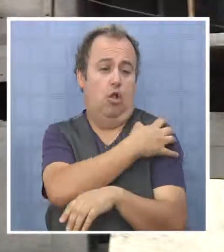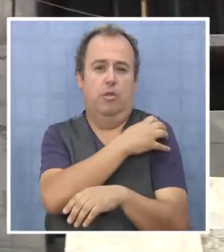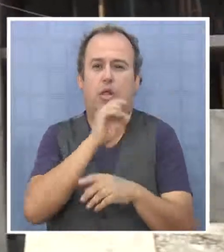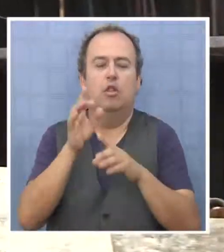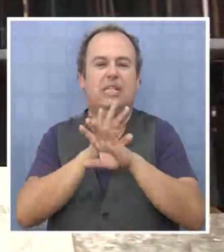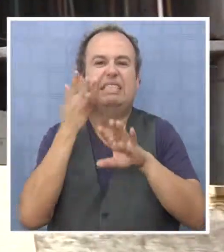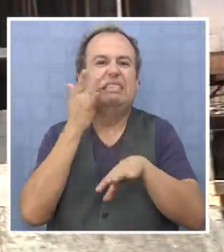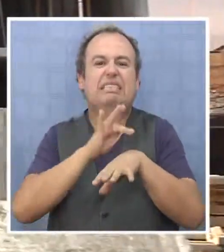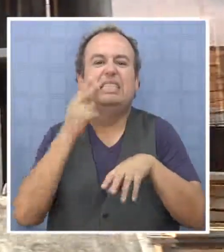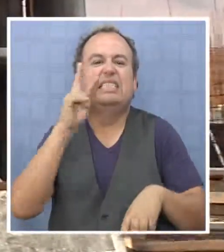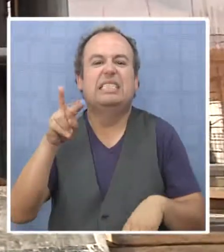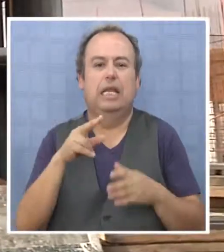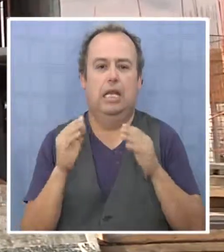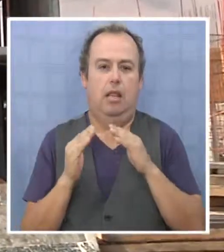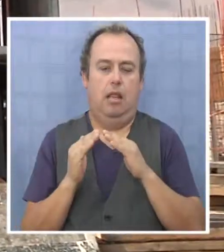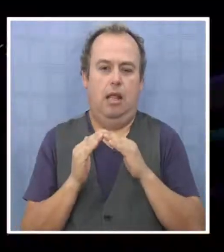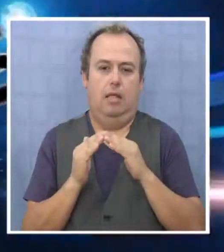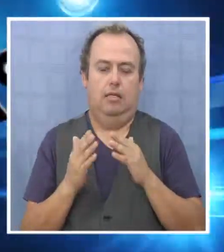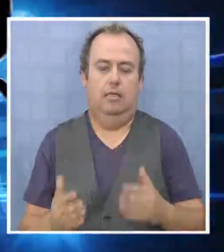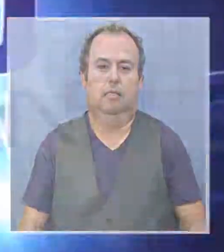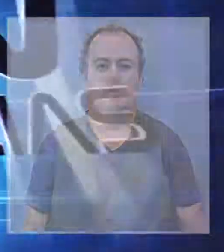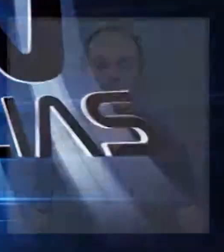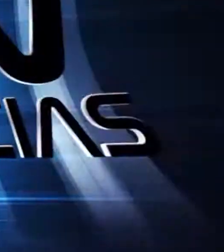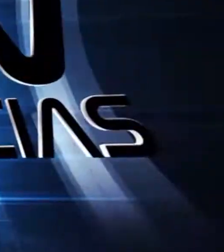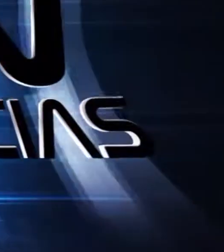primera sin campamentos en el país